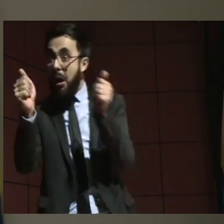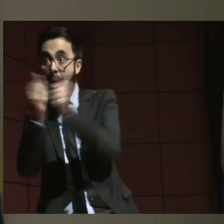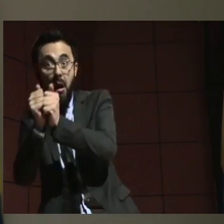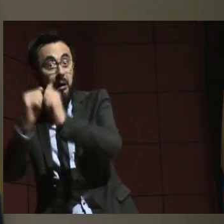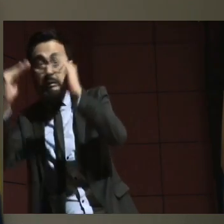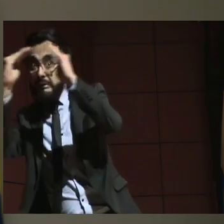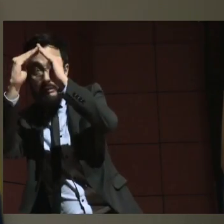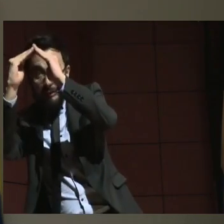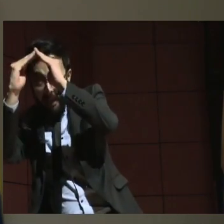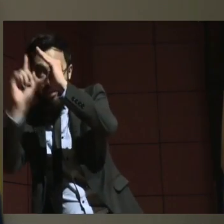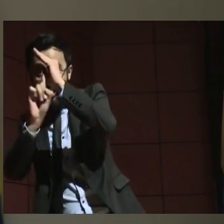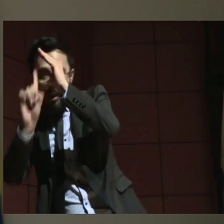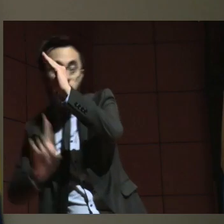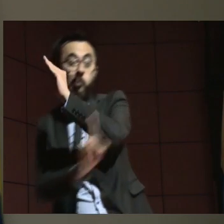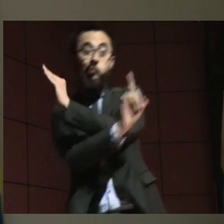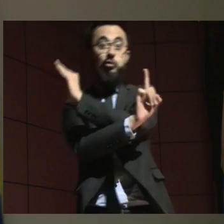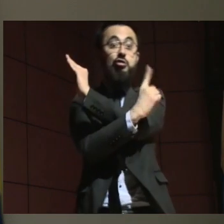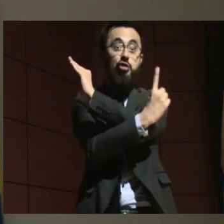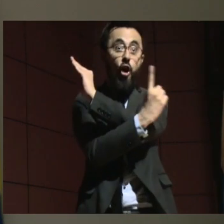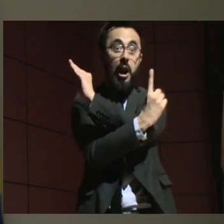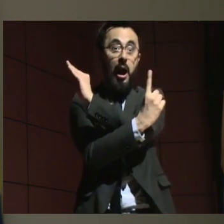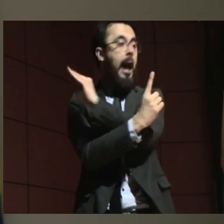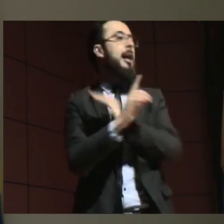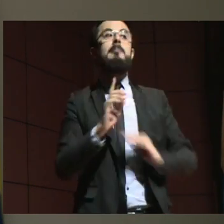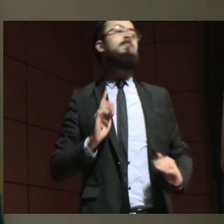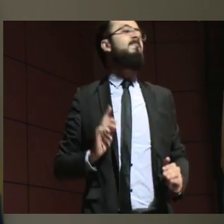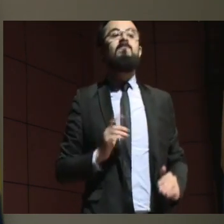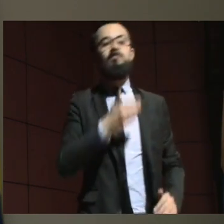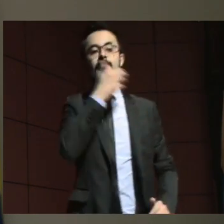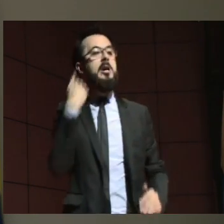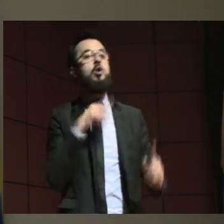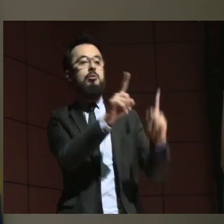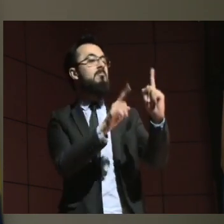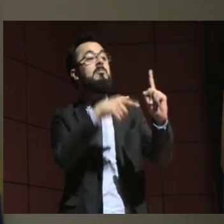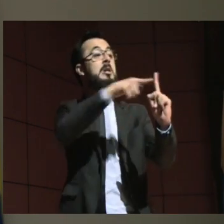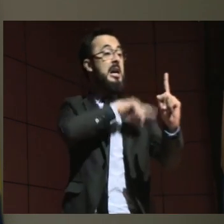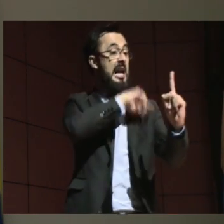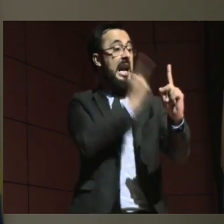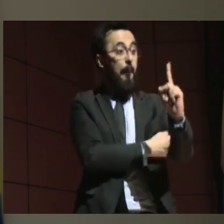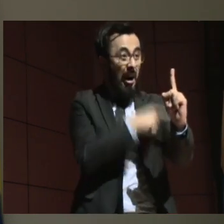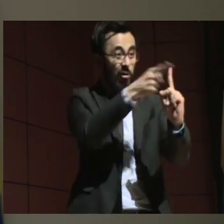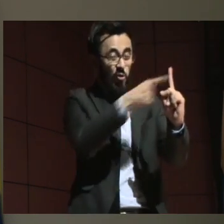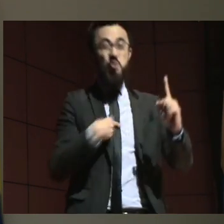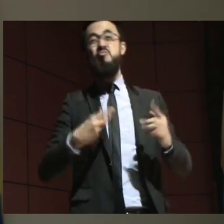bienes. Porque la sociedad en ese momento consideraba que las mujeres no eran competentes para